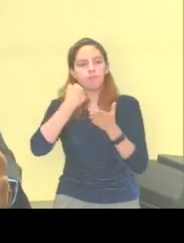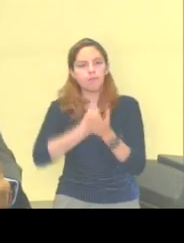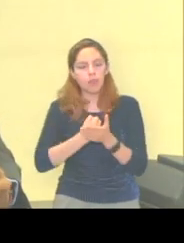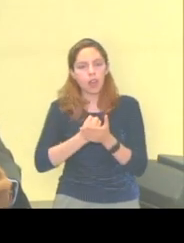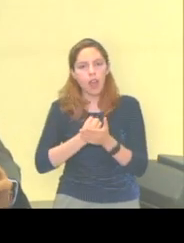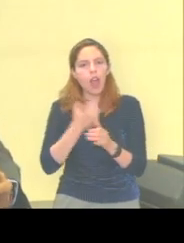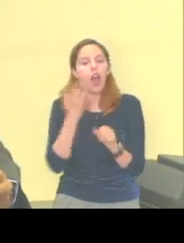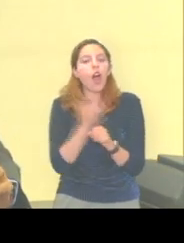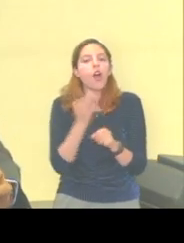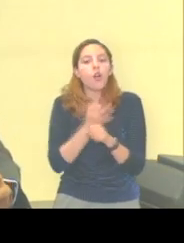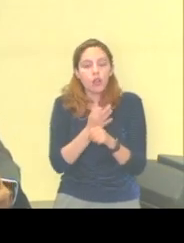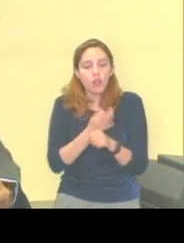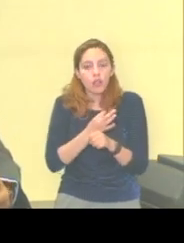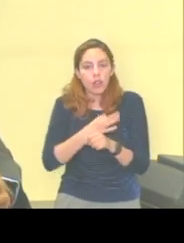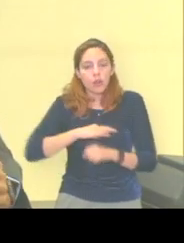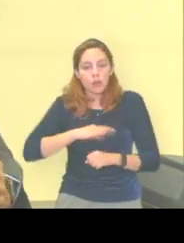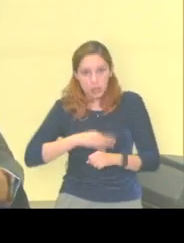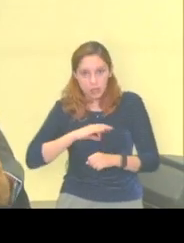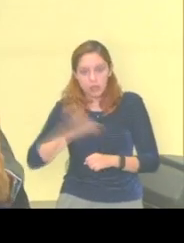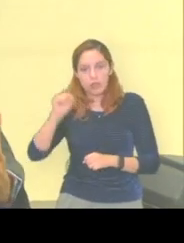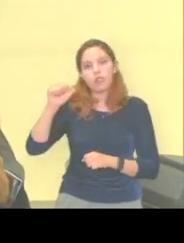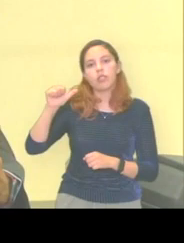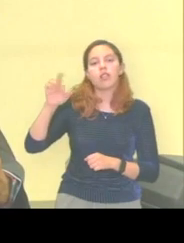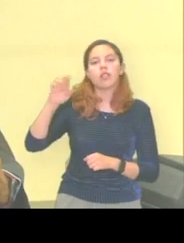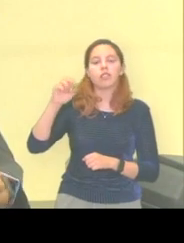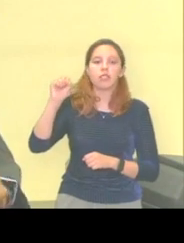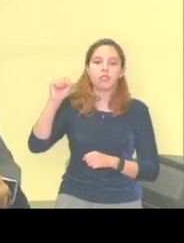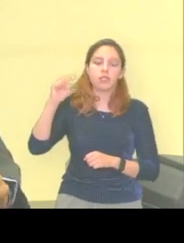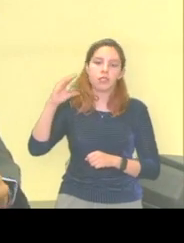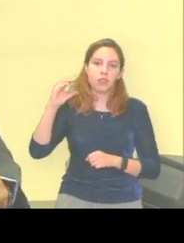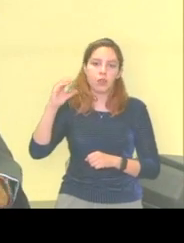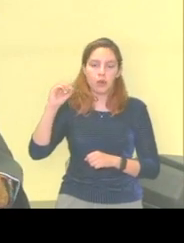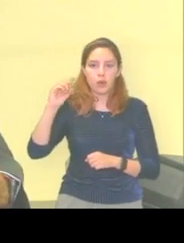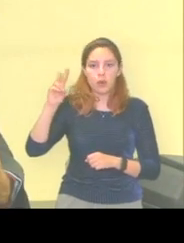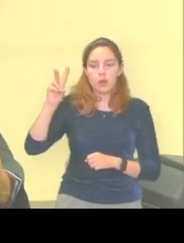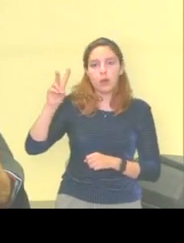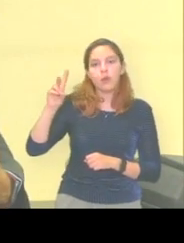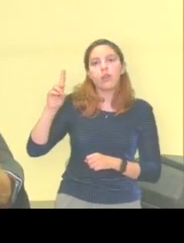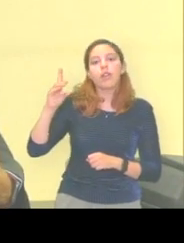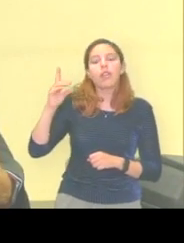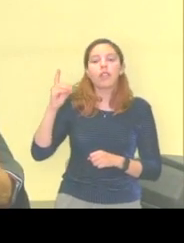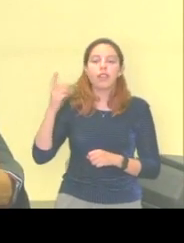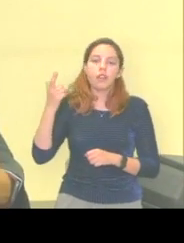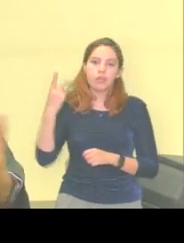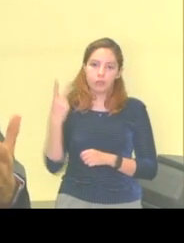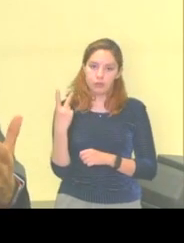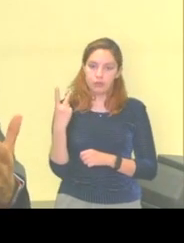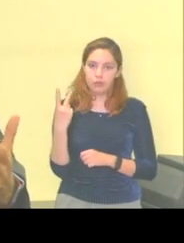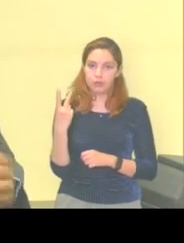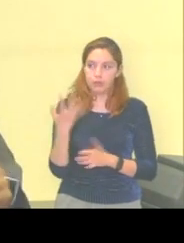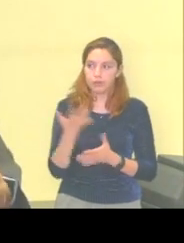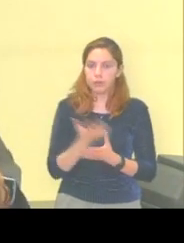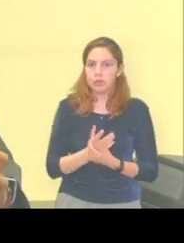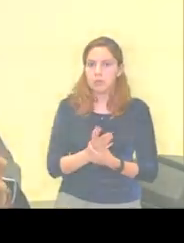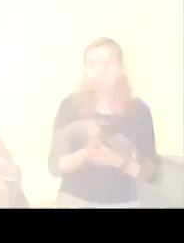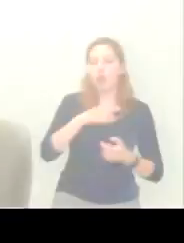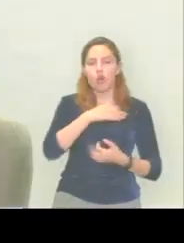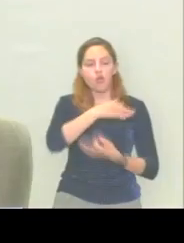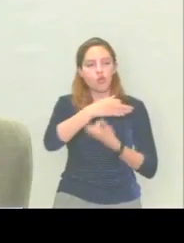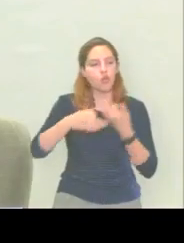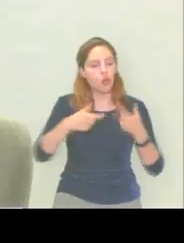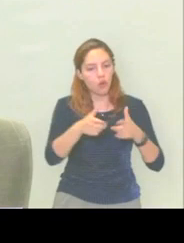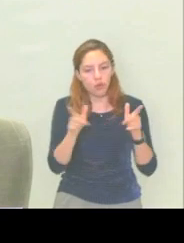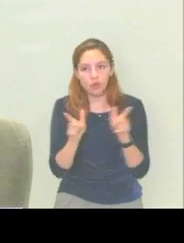virus específico del SARS-CoV-2, y que se documenta en un bebecito y que normalmente no debería de estar.